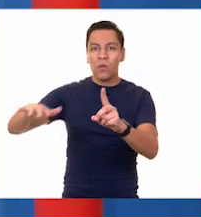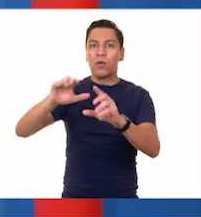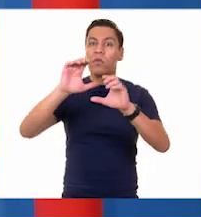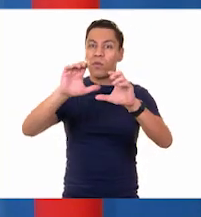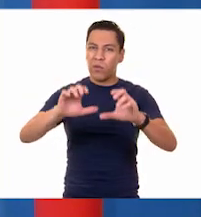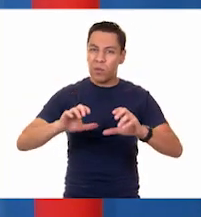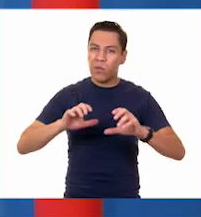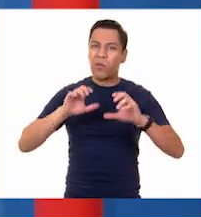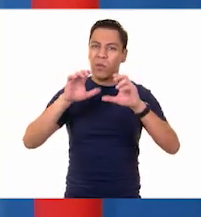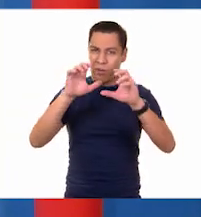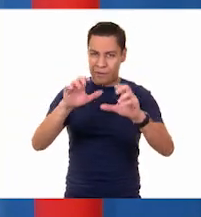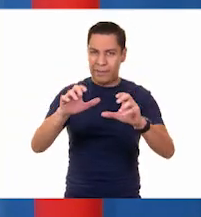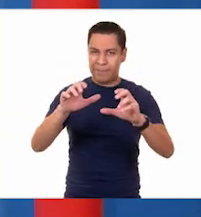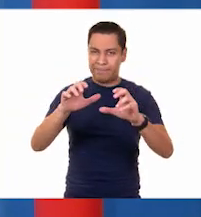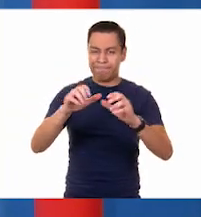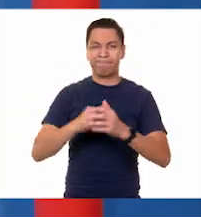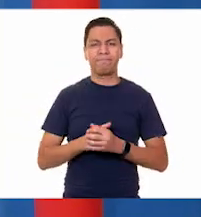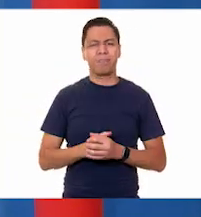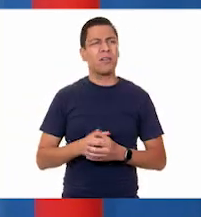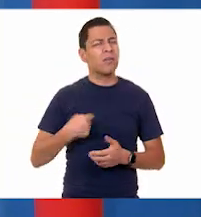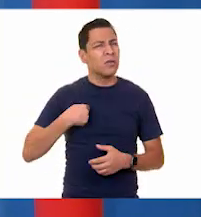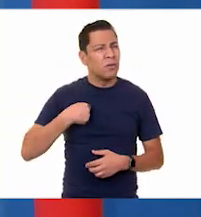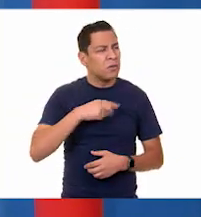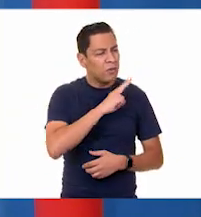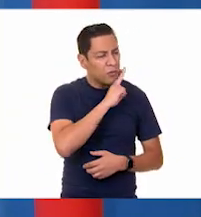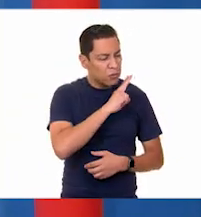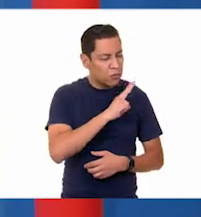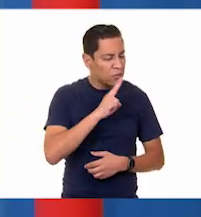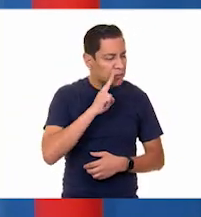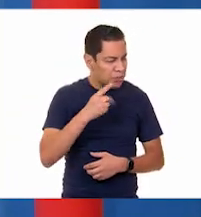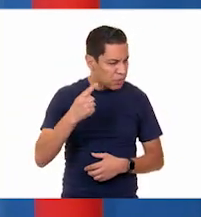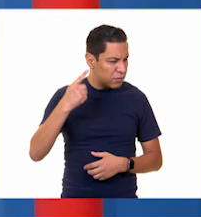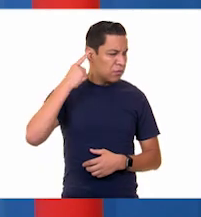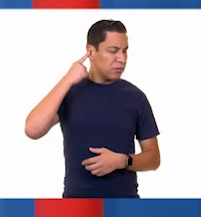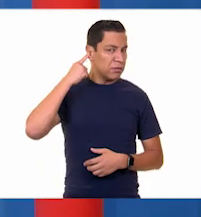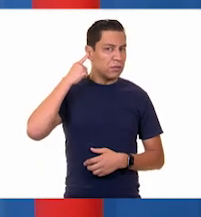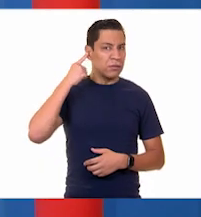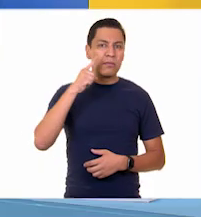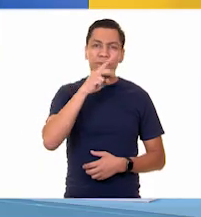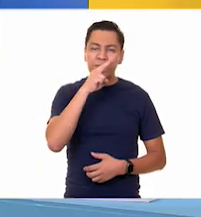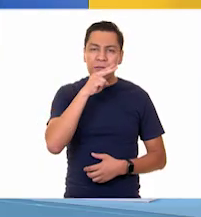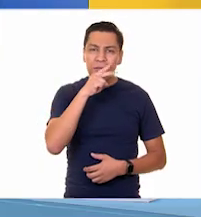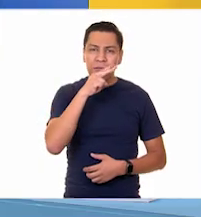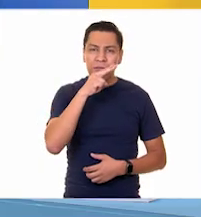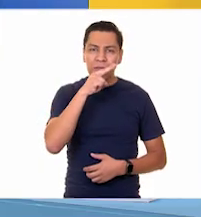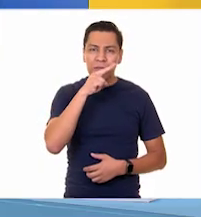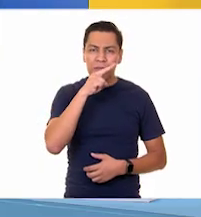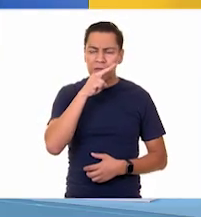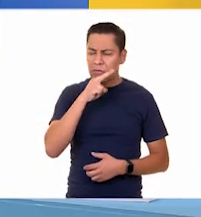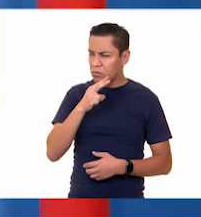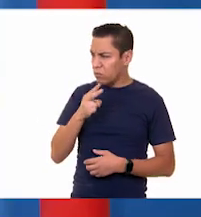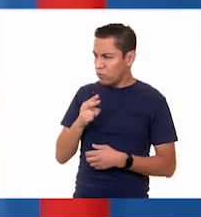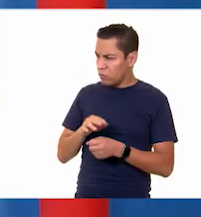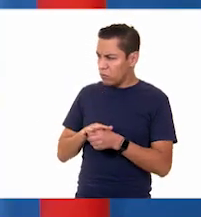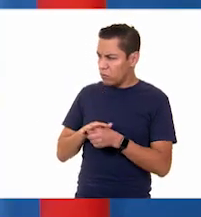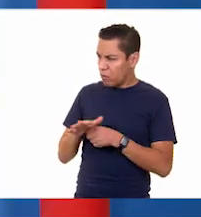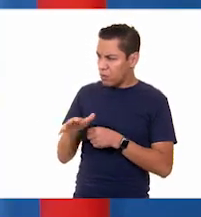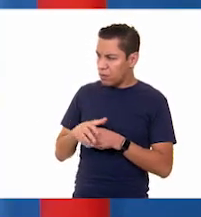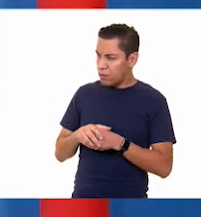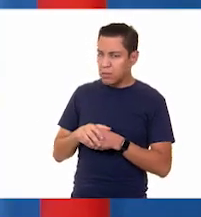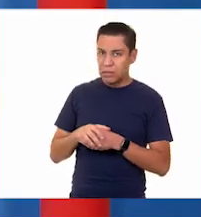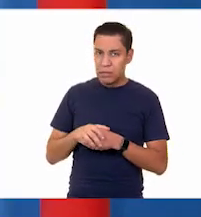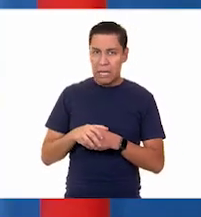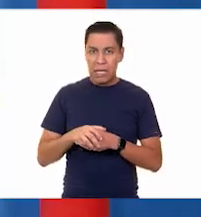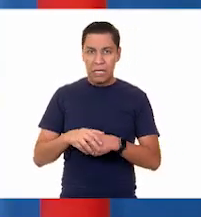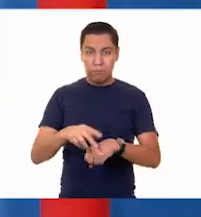porque recientemente escuché una noticia que me preocupó bastante. ¿Ah, sí? ¿Qué noticia escuchaste, Jenny? Que el